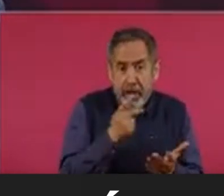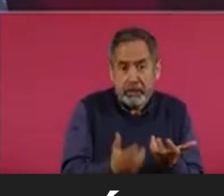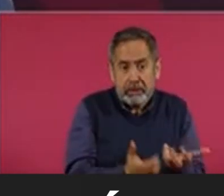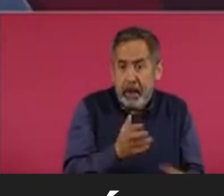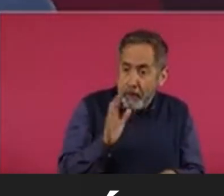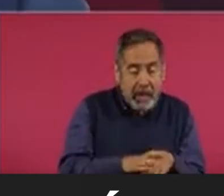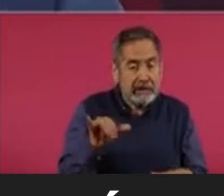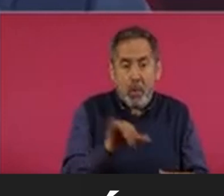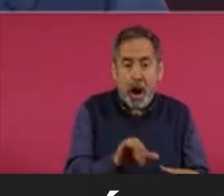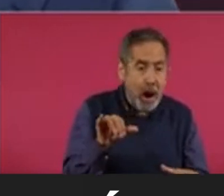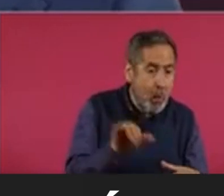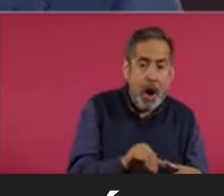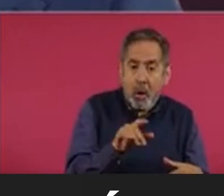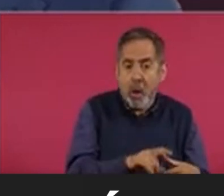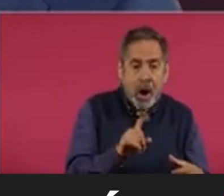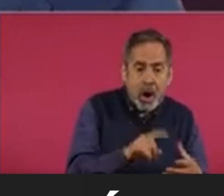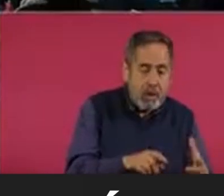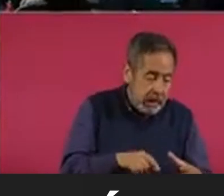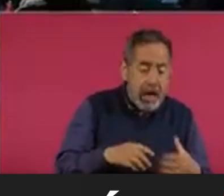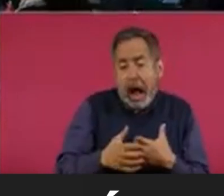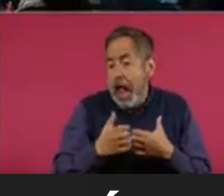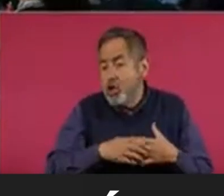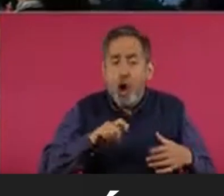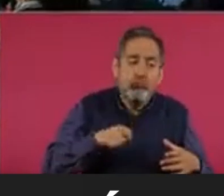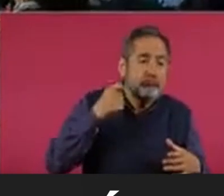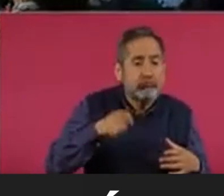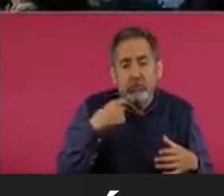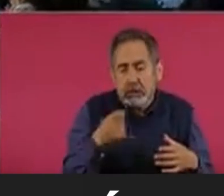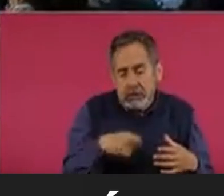más agua y había caldo.